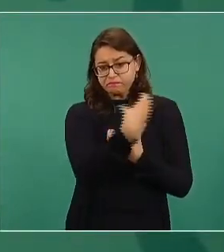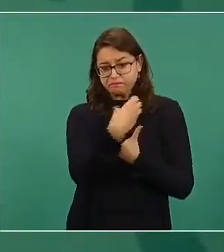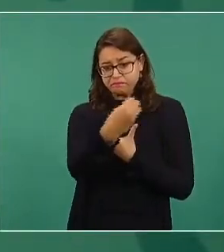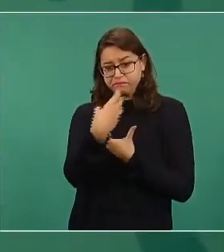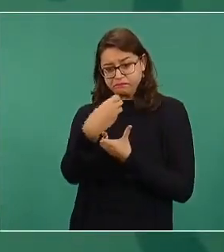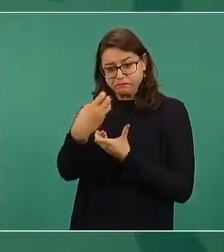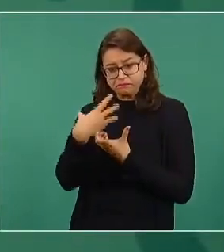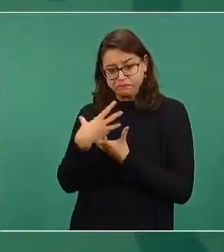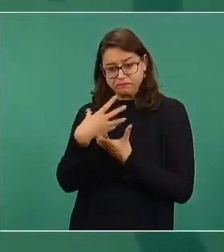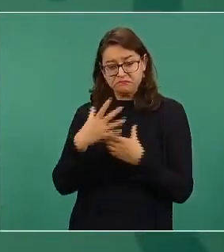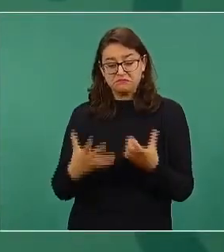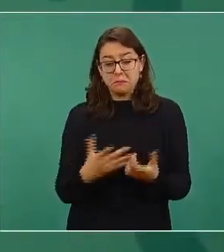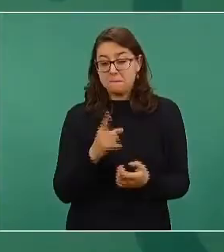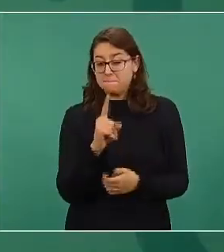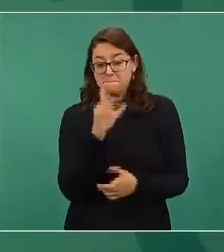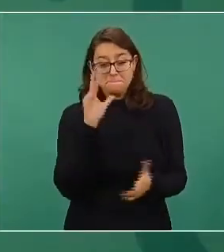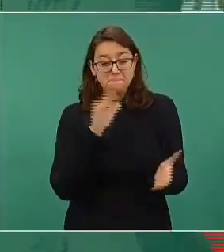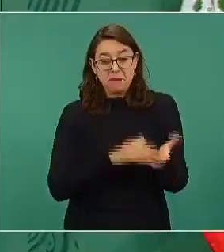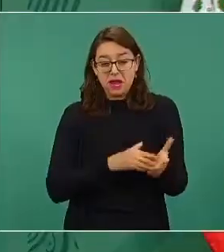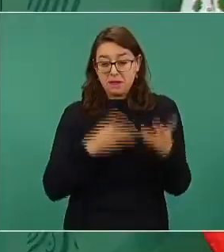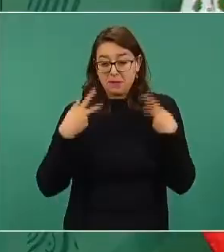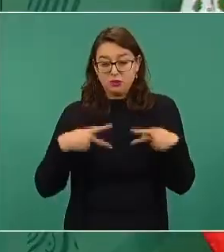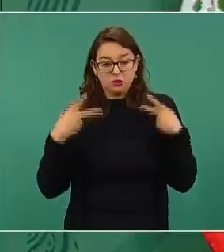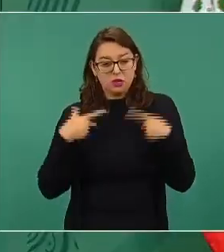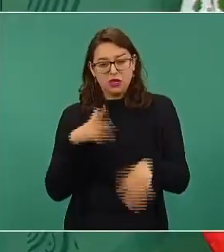¿sí? Los 1,000 más ricos.